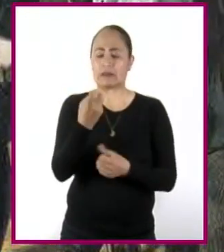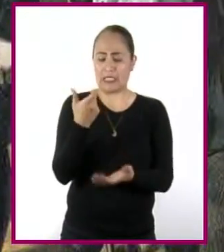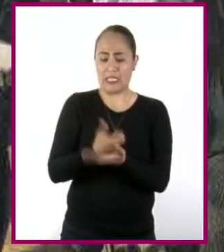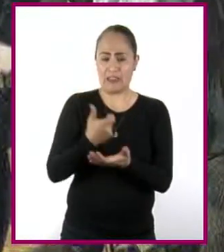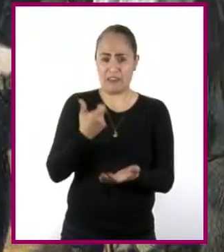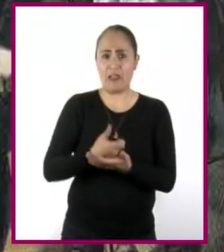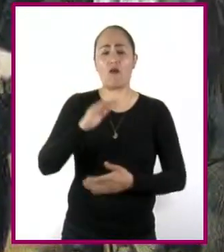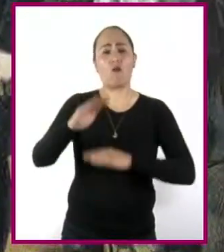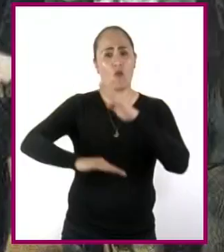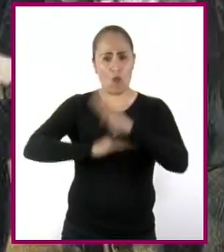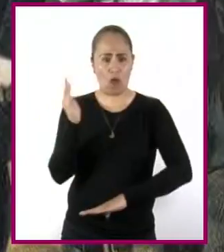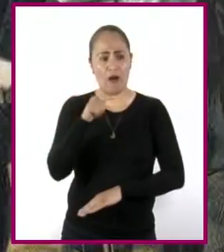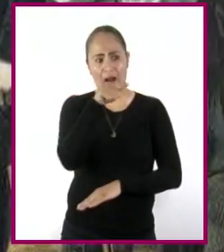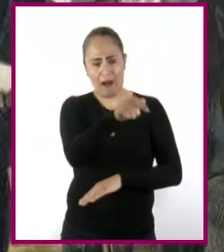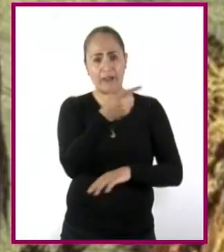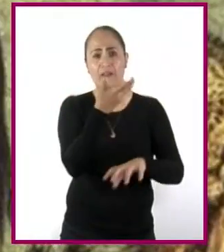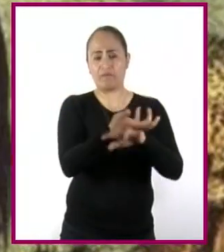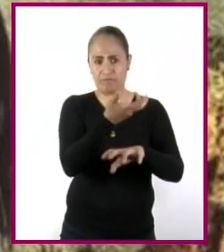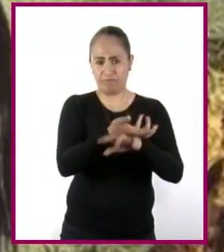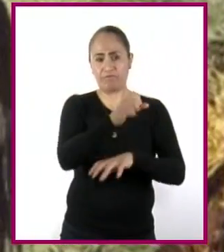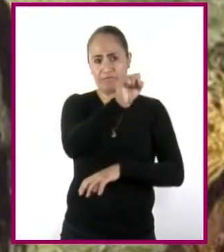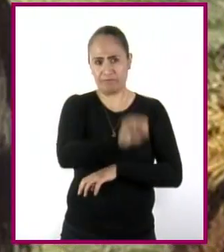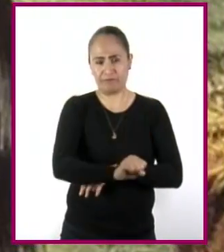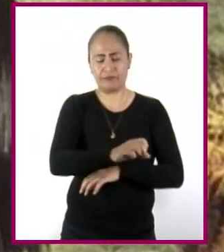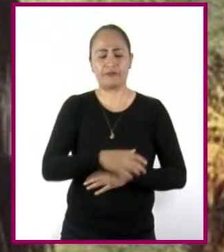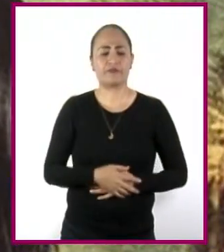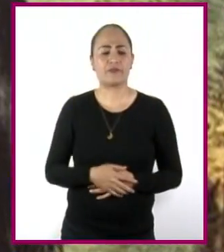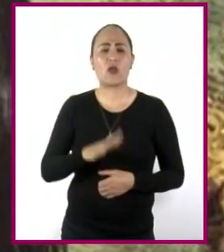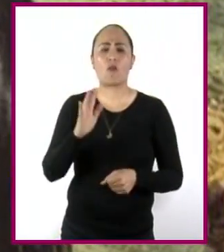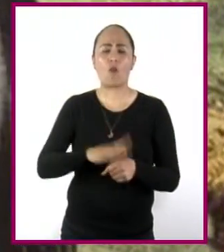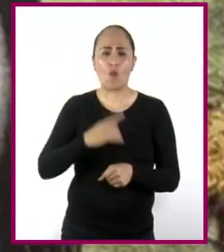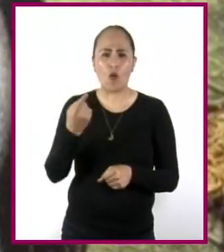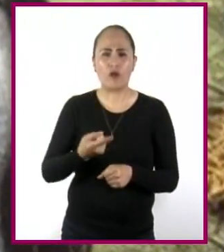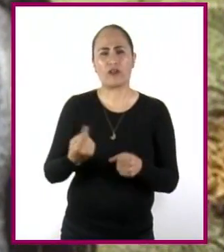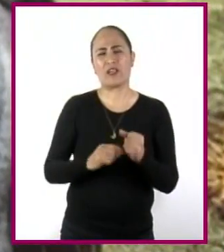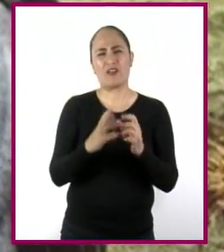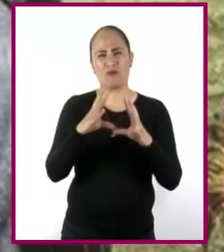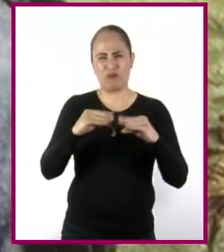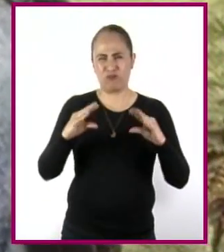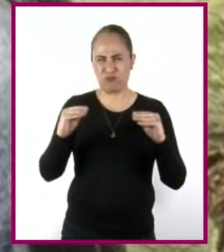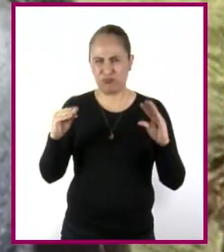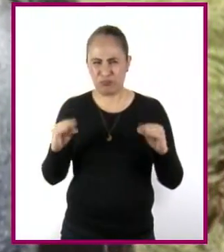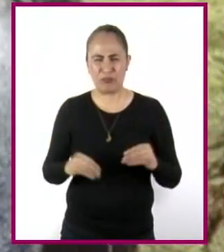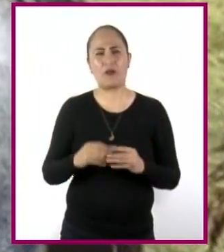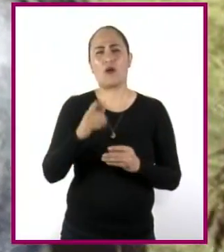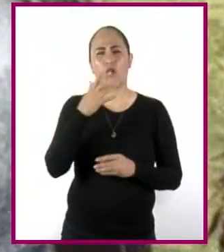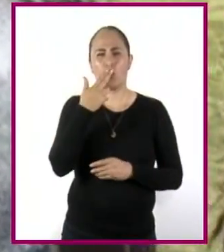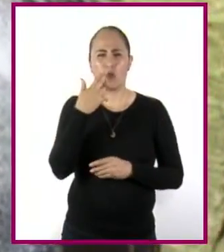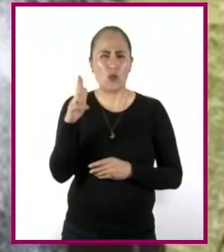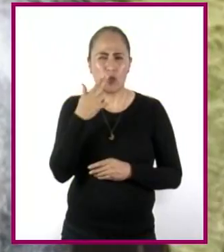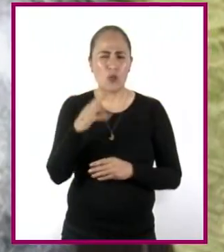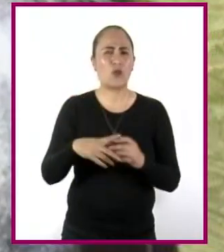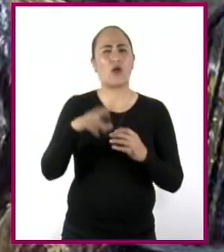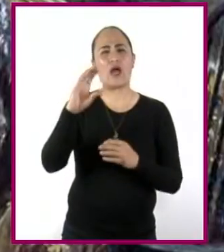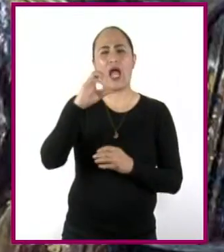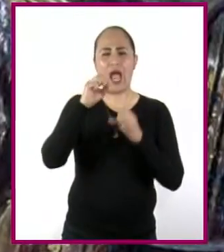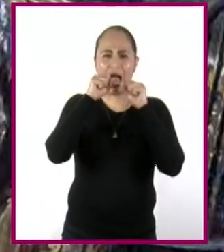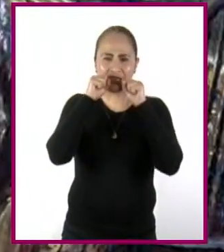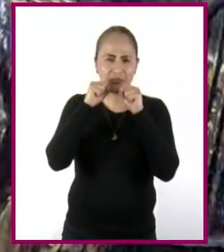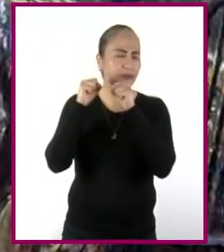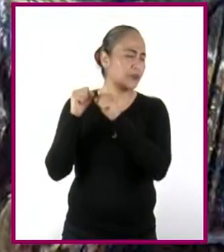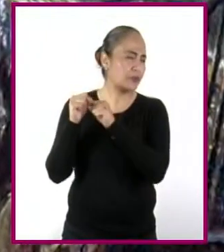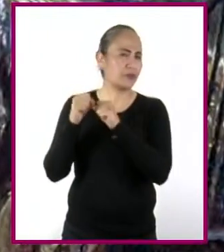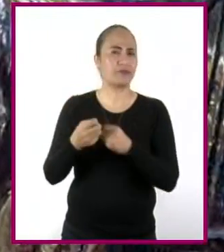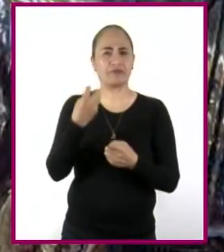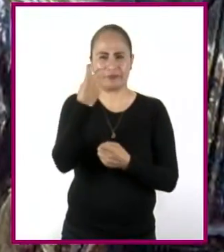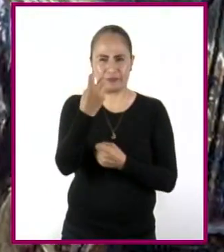económico de los estados del sur, gracias a las plantaciones de algodón, tabaco y caña. El